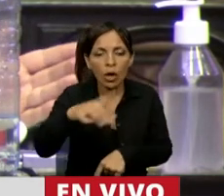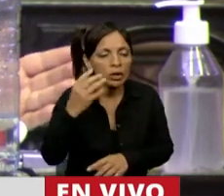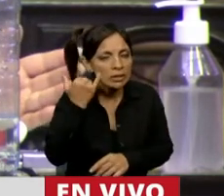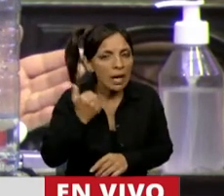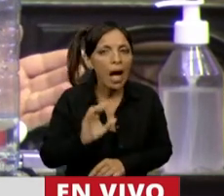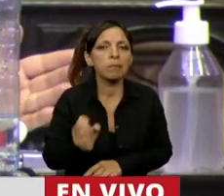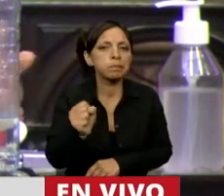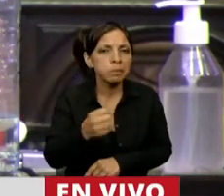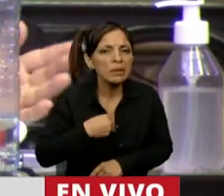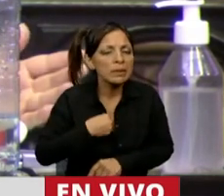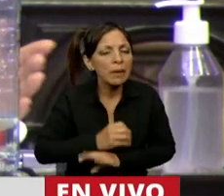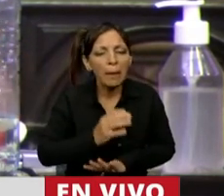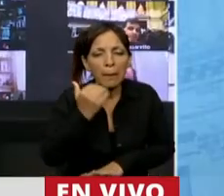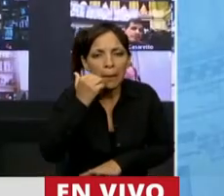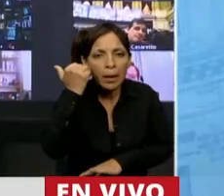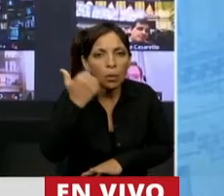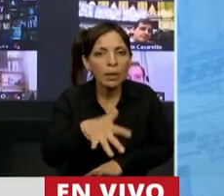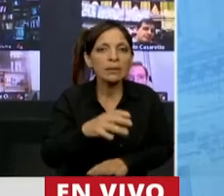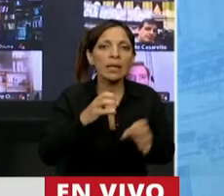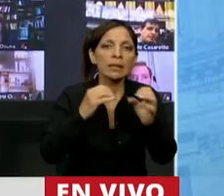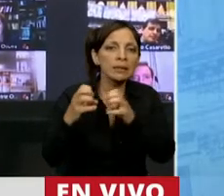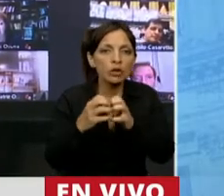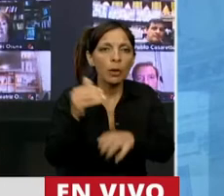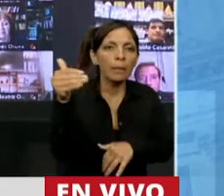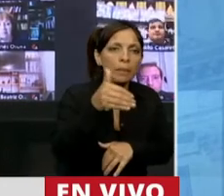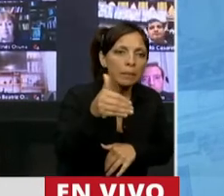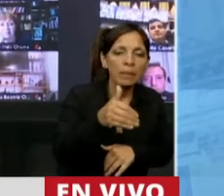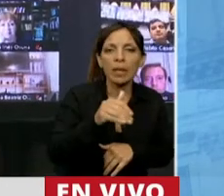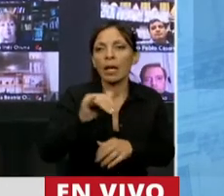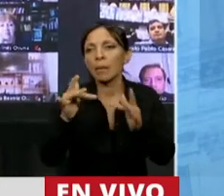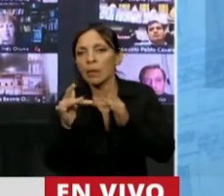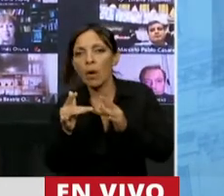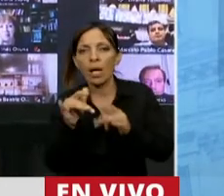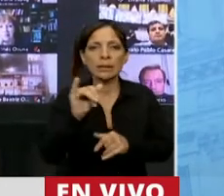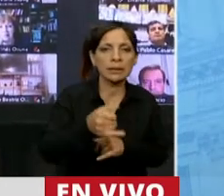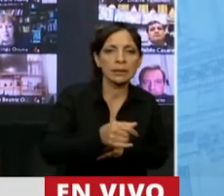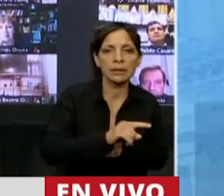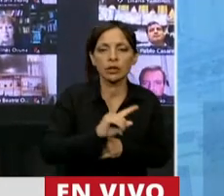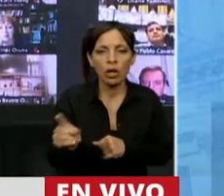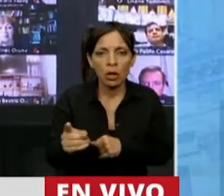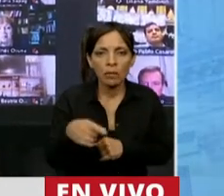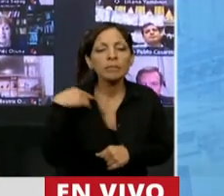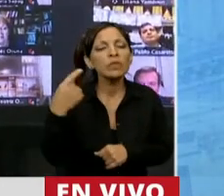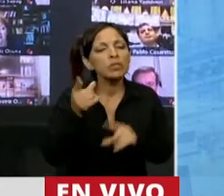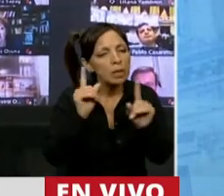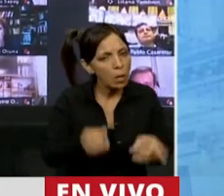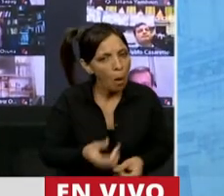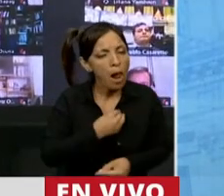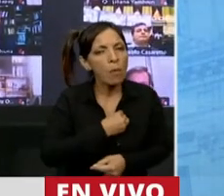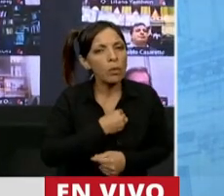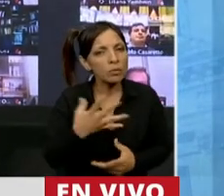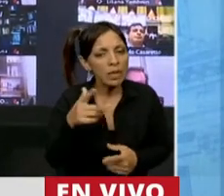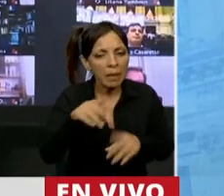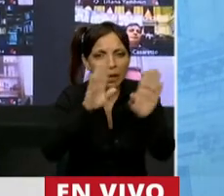vergüenza de que sesiones virtuales, sesiones no virtuales, y somos muchos los que pusimos voluntad para que este